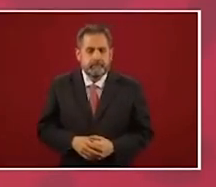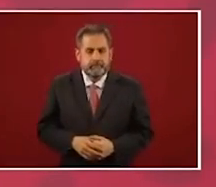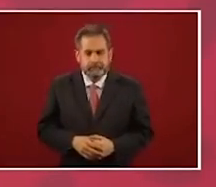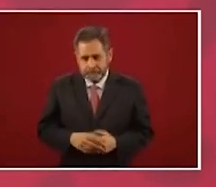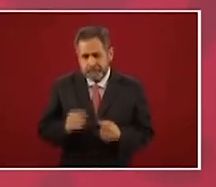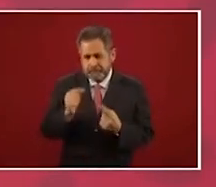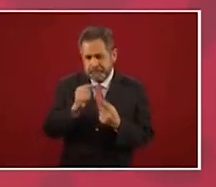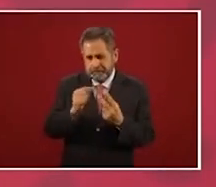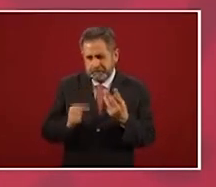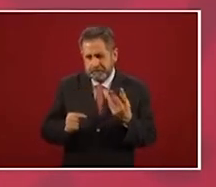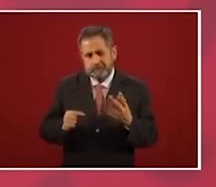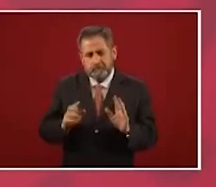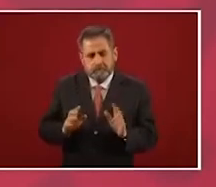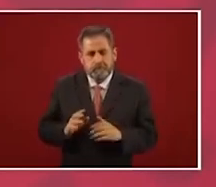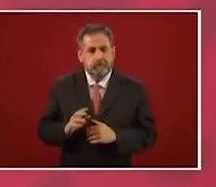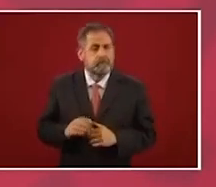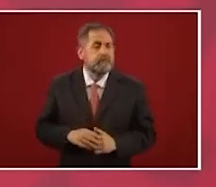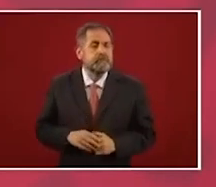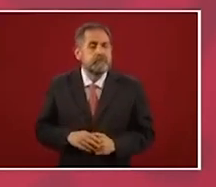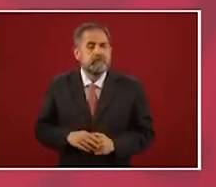todo eso